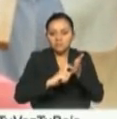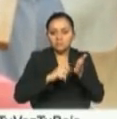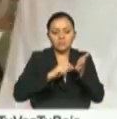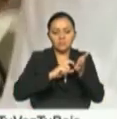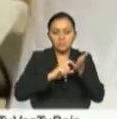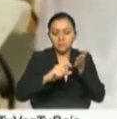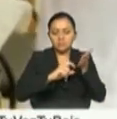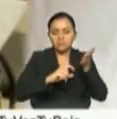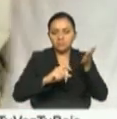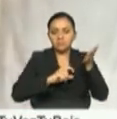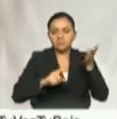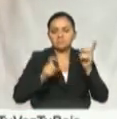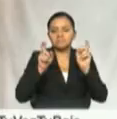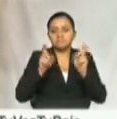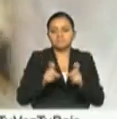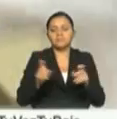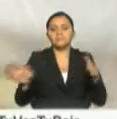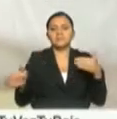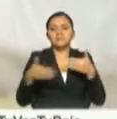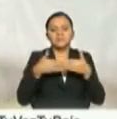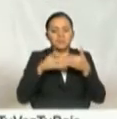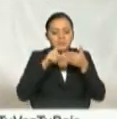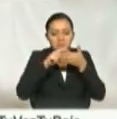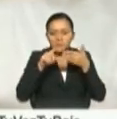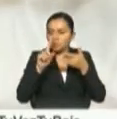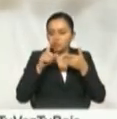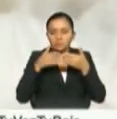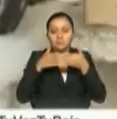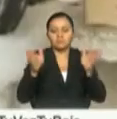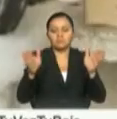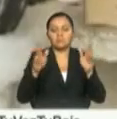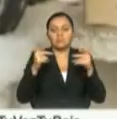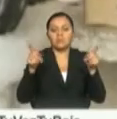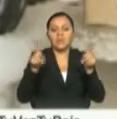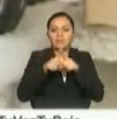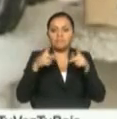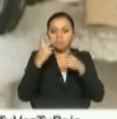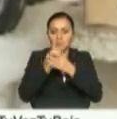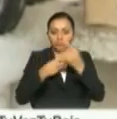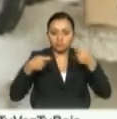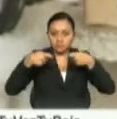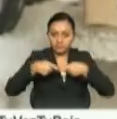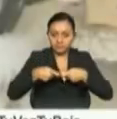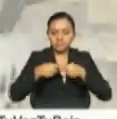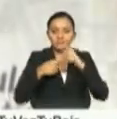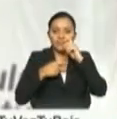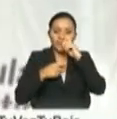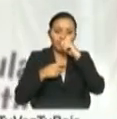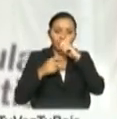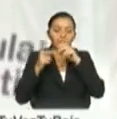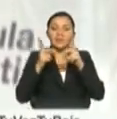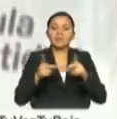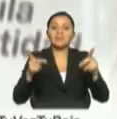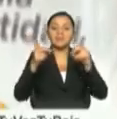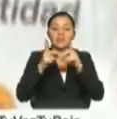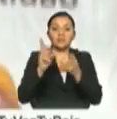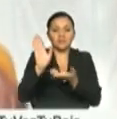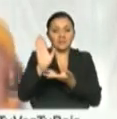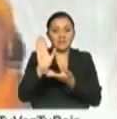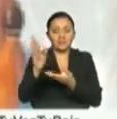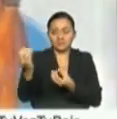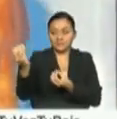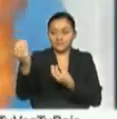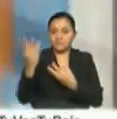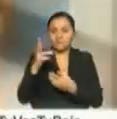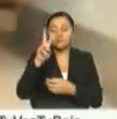se excluye la modalidad cerrada y queda vigente solo la mixta. De acuerdo a datos del Instituto Ecuatoriano de Seguridad Social,